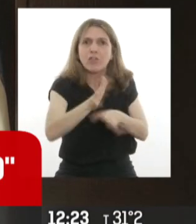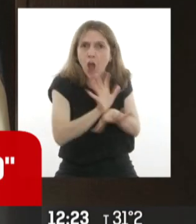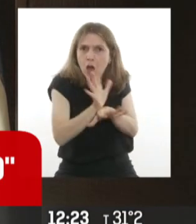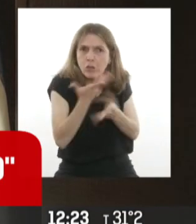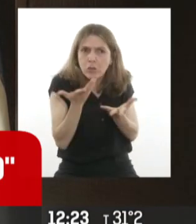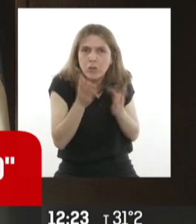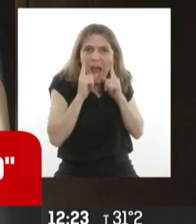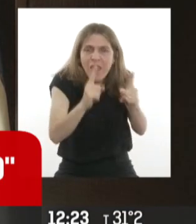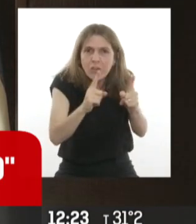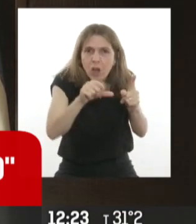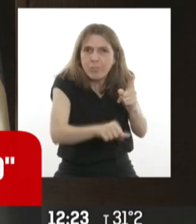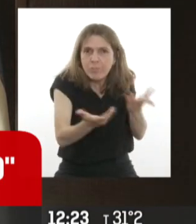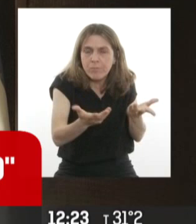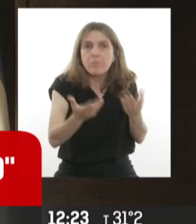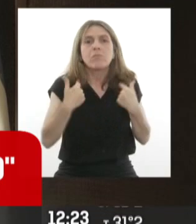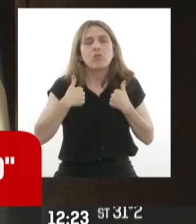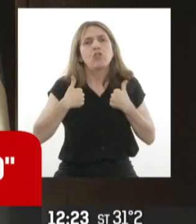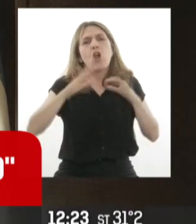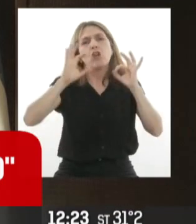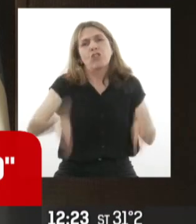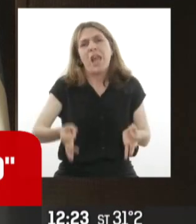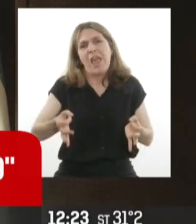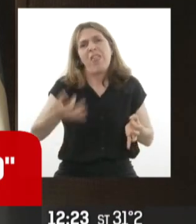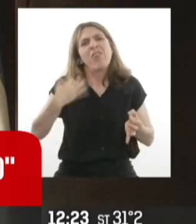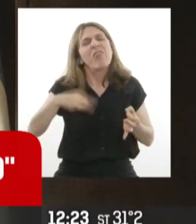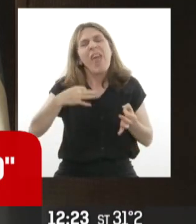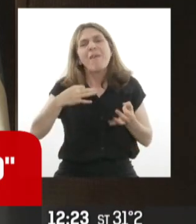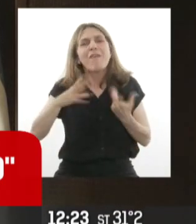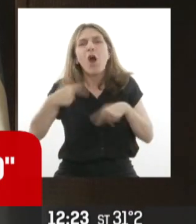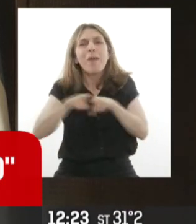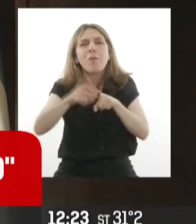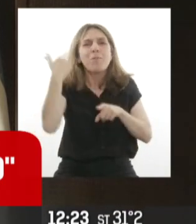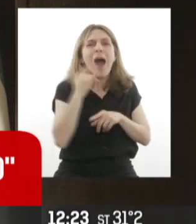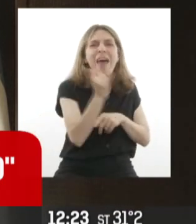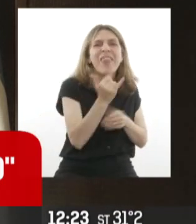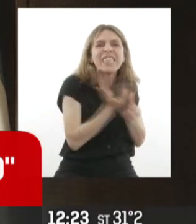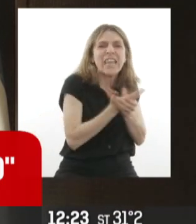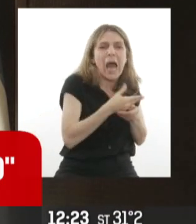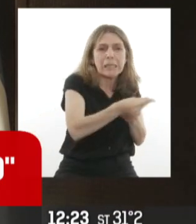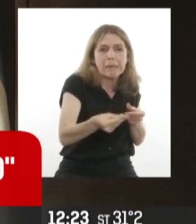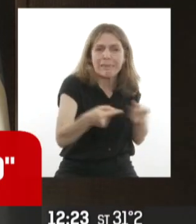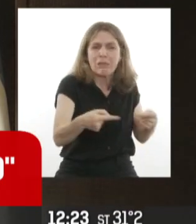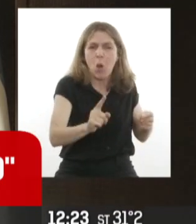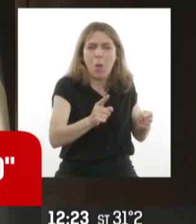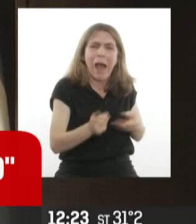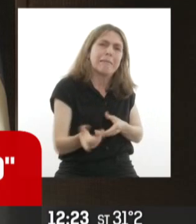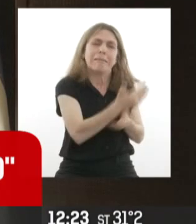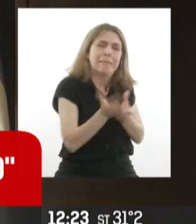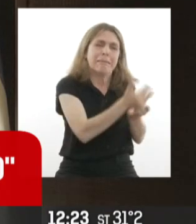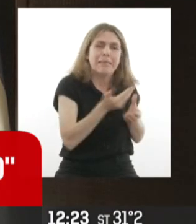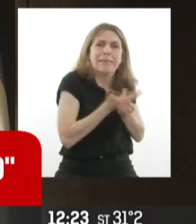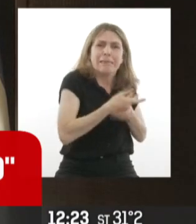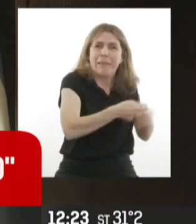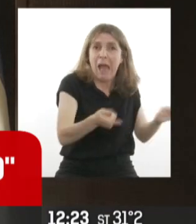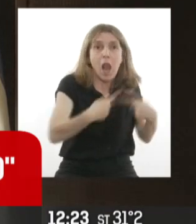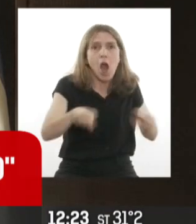Yo estoy convencido que tenemos que barajar y dar de vuelta, y que tenemos que discutir de otro modo, y que tenemos que pensar